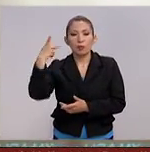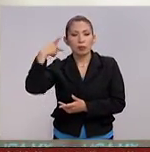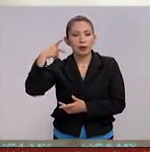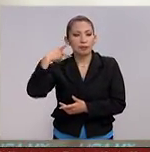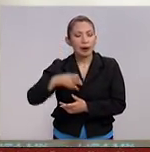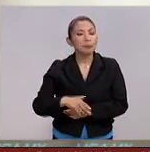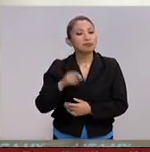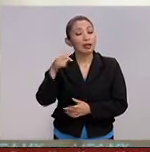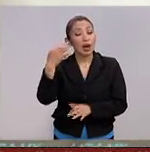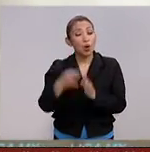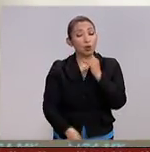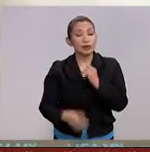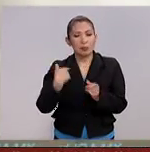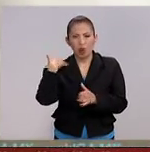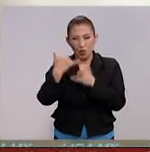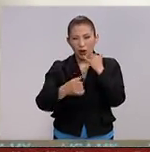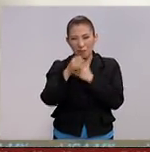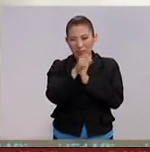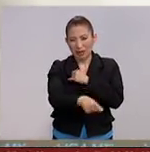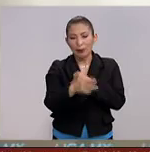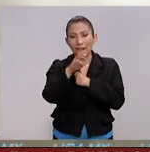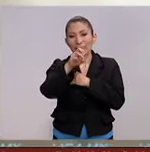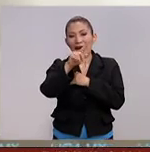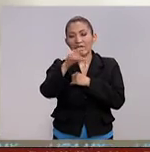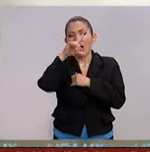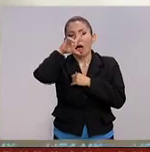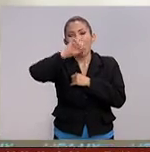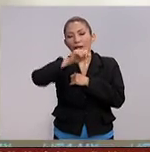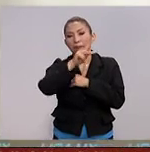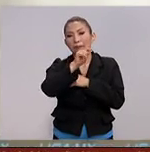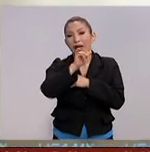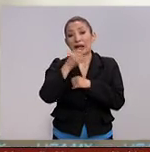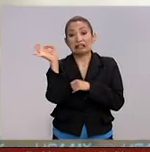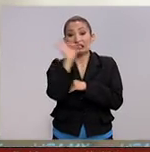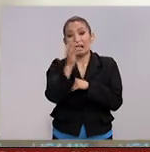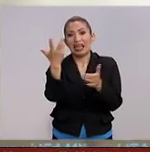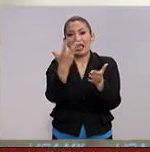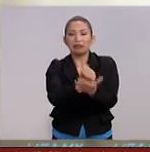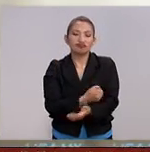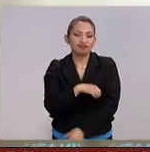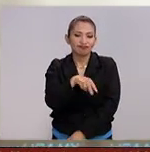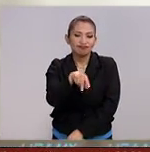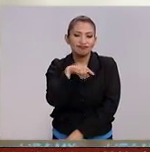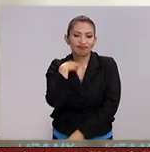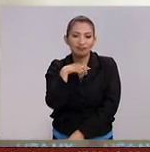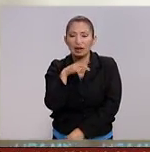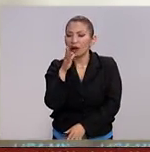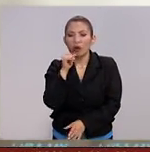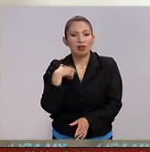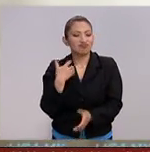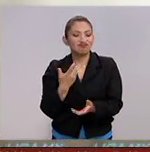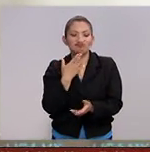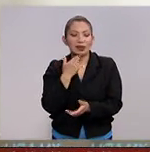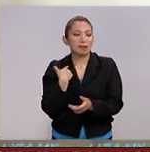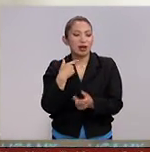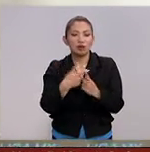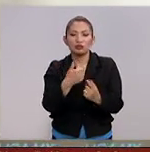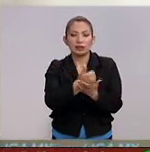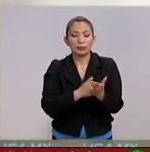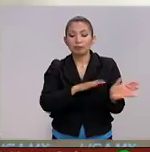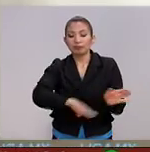donde al final del encuentro matías vuoso falló un penal que pudo haber sido la victoria no se le dan los penales al cruz azul